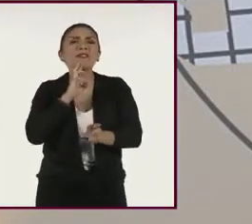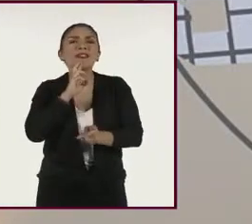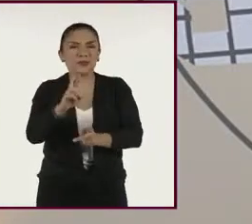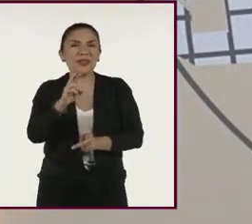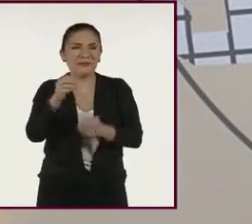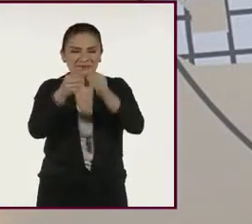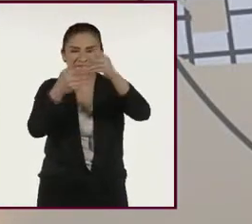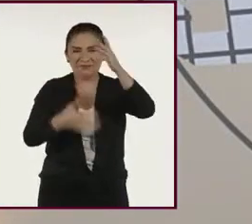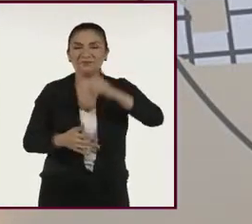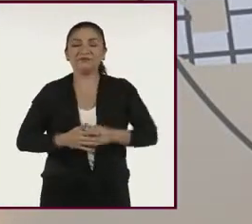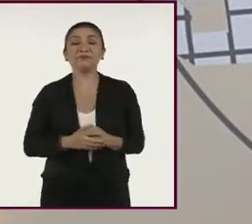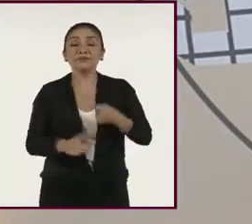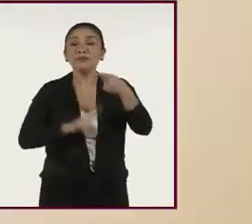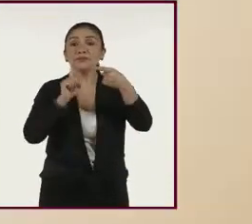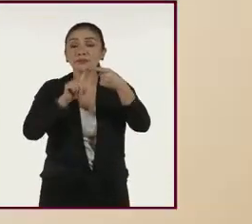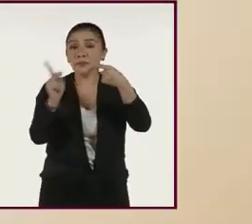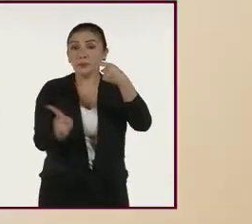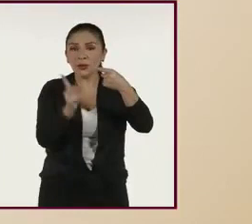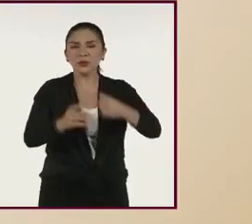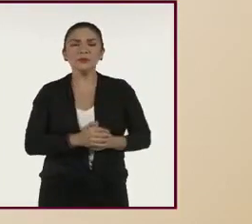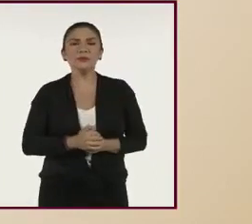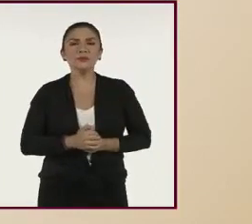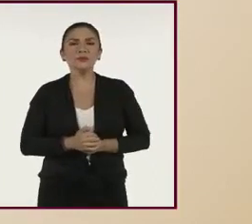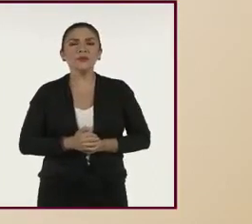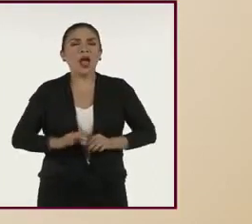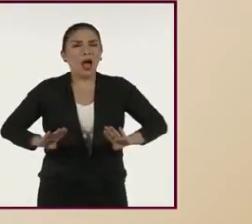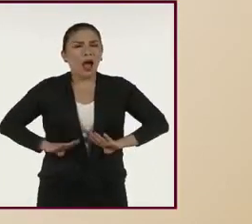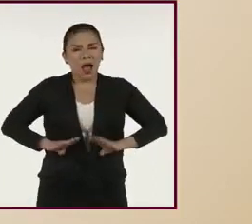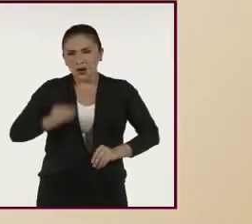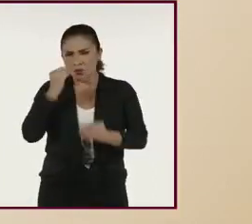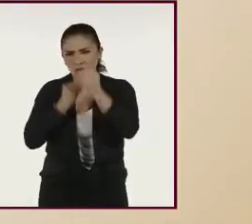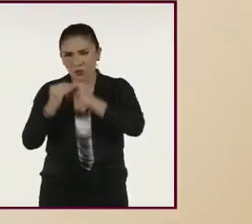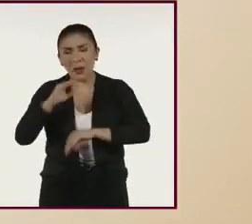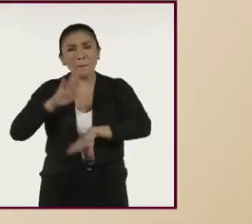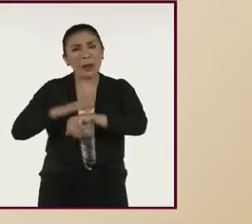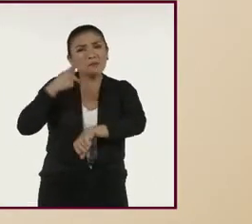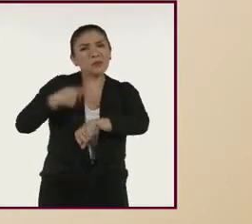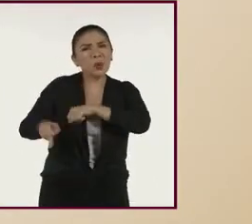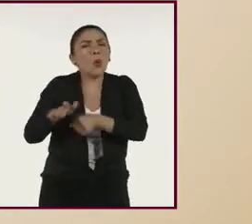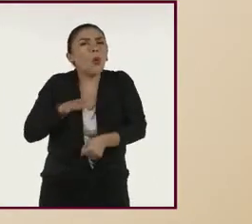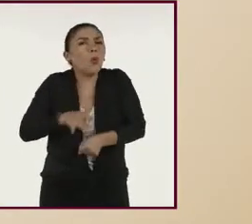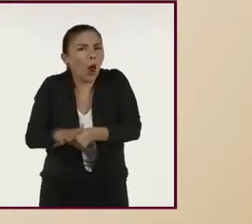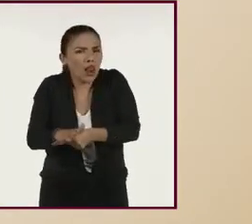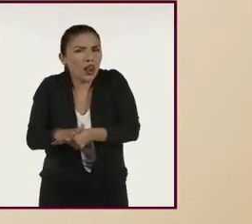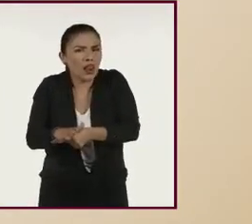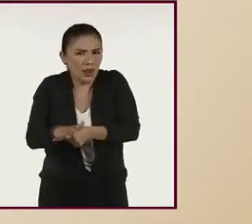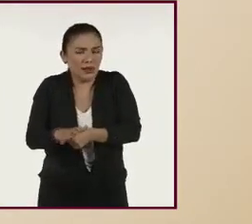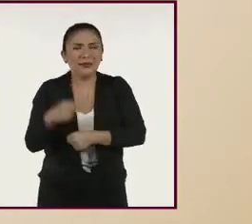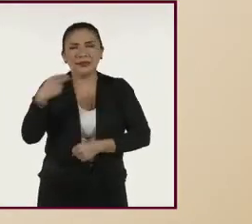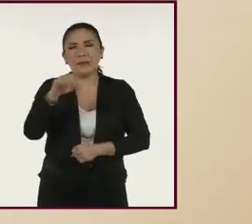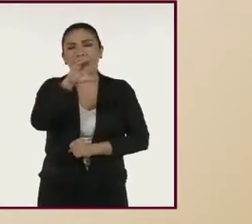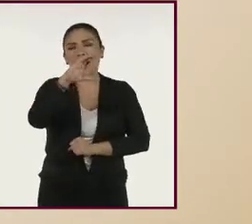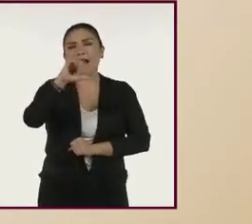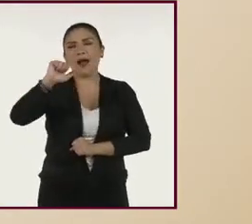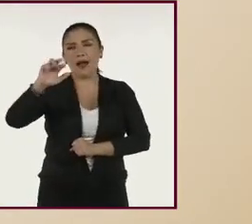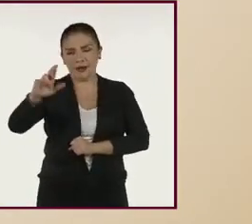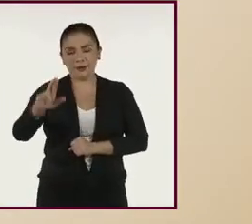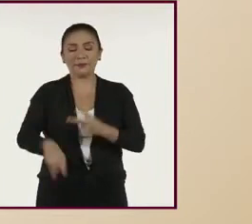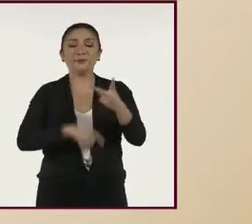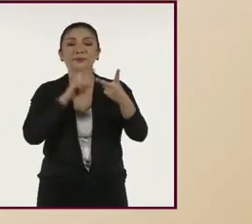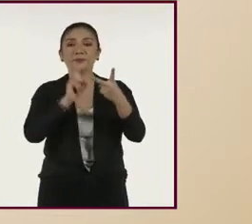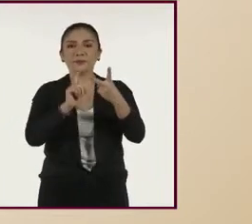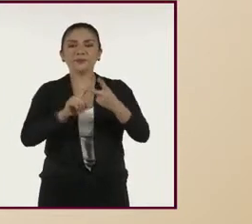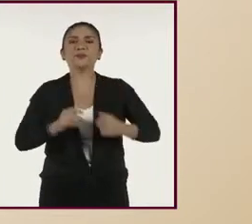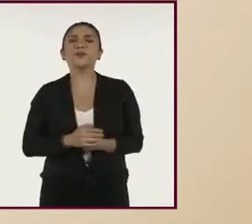estas preguntas. La primera de ellas, ¿qué son las conductas alimentarias de riesgo? CAR por sus siglas. Y la